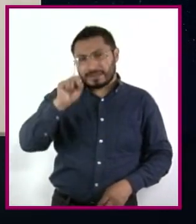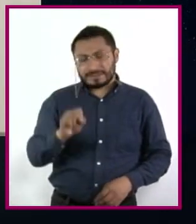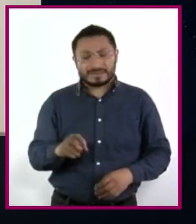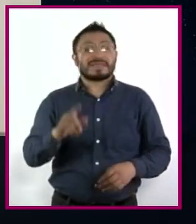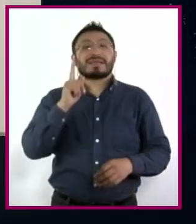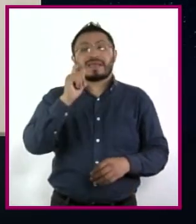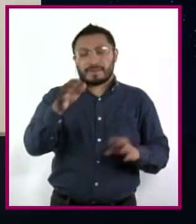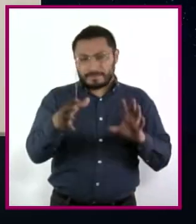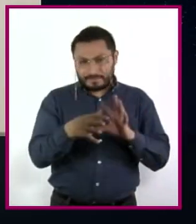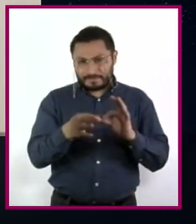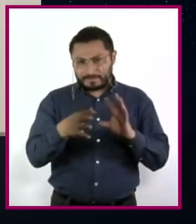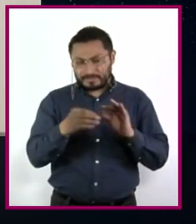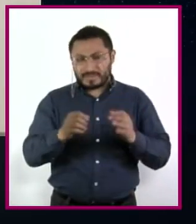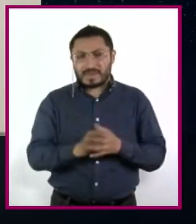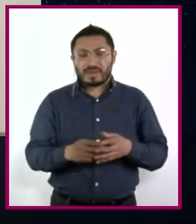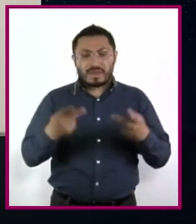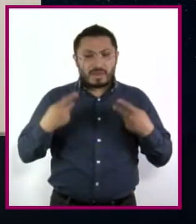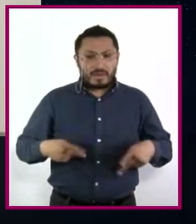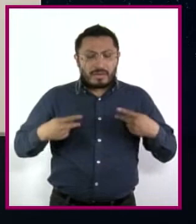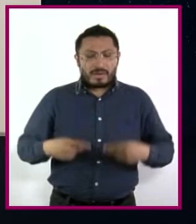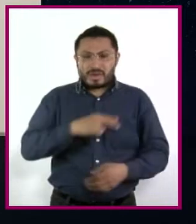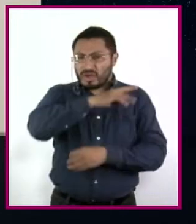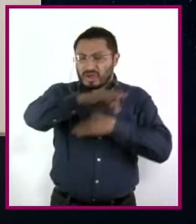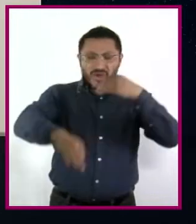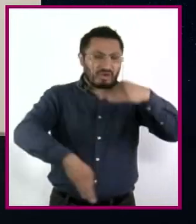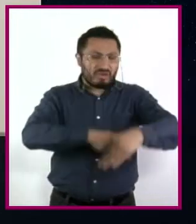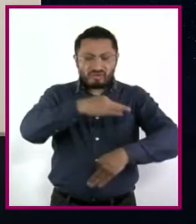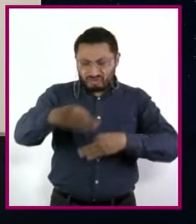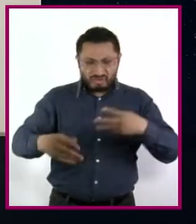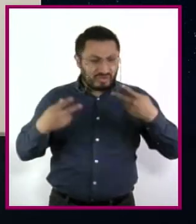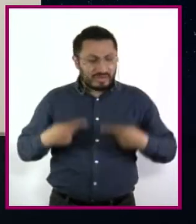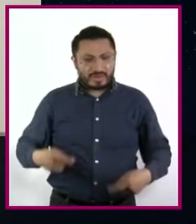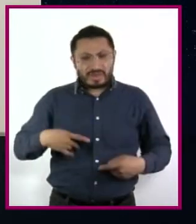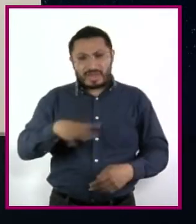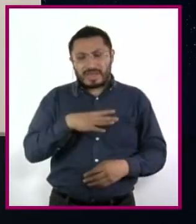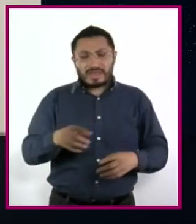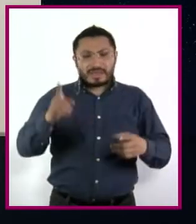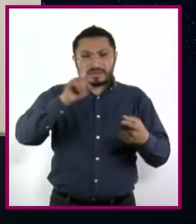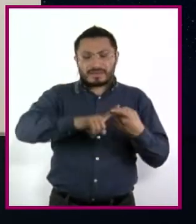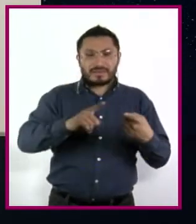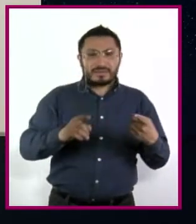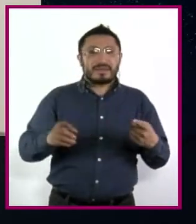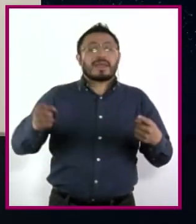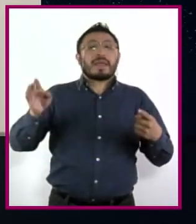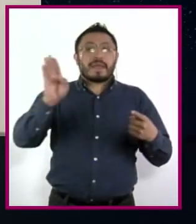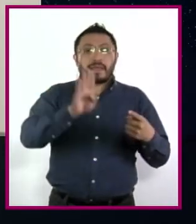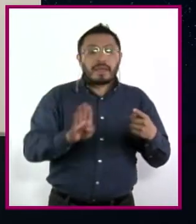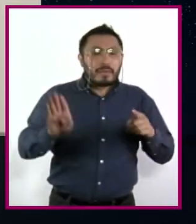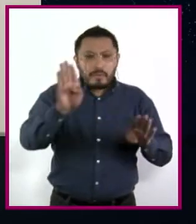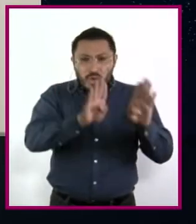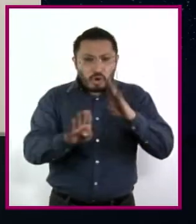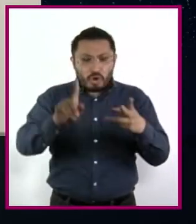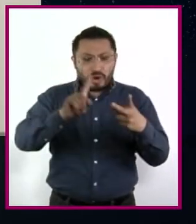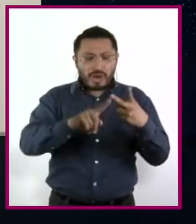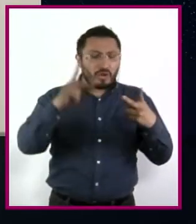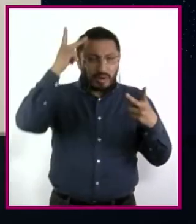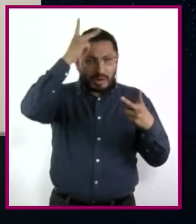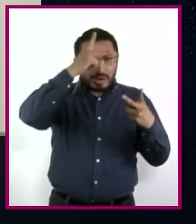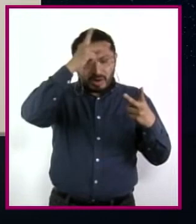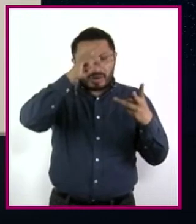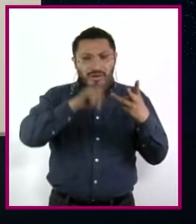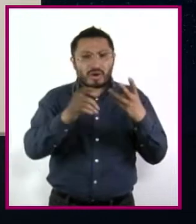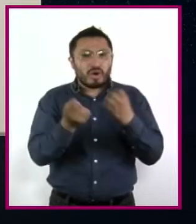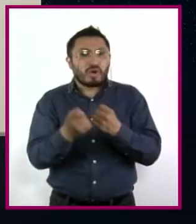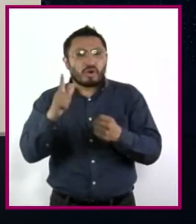decir, biológico, psicológico y social. Estas son las grandes esferas del ser humano. Si nosotros queremos